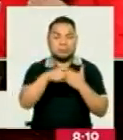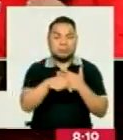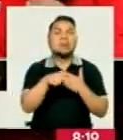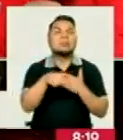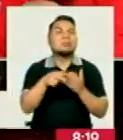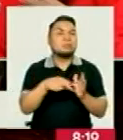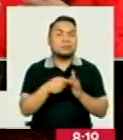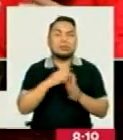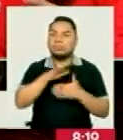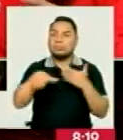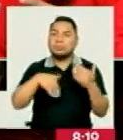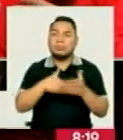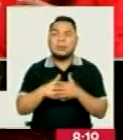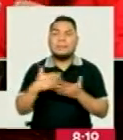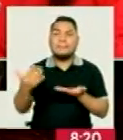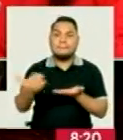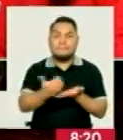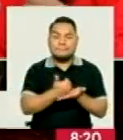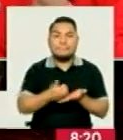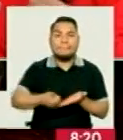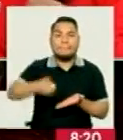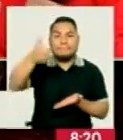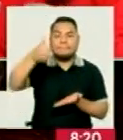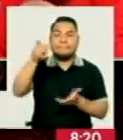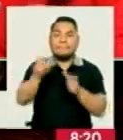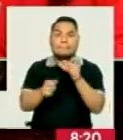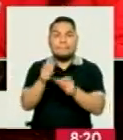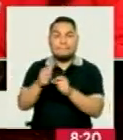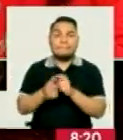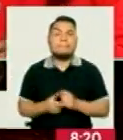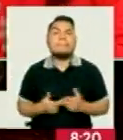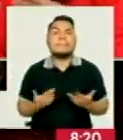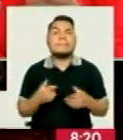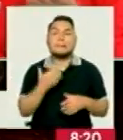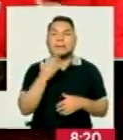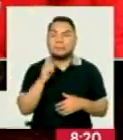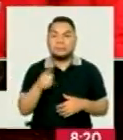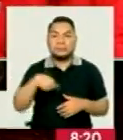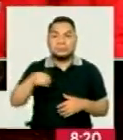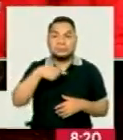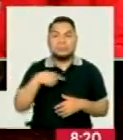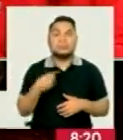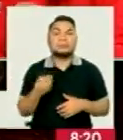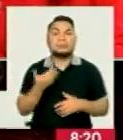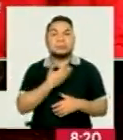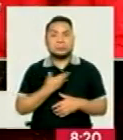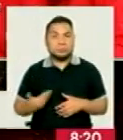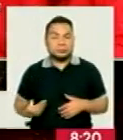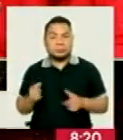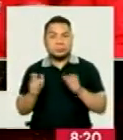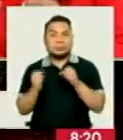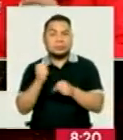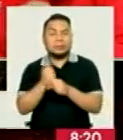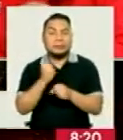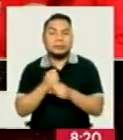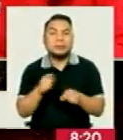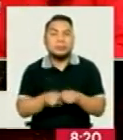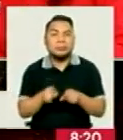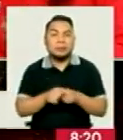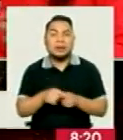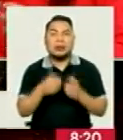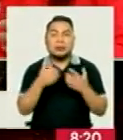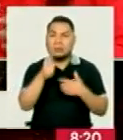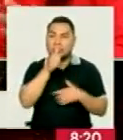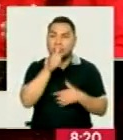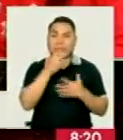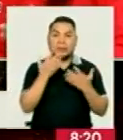todos aquellos funcionarios o personal, tanto de nuestras entidades públicas como también de las privadas,